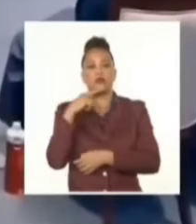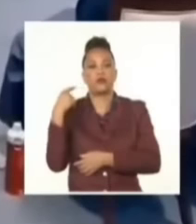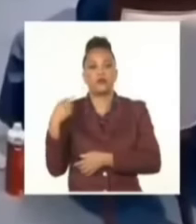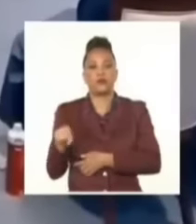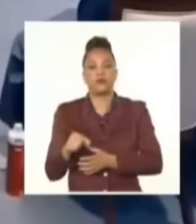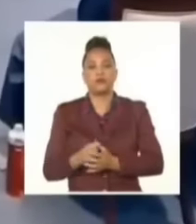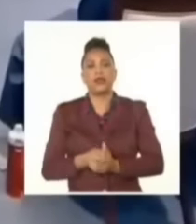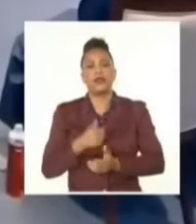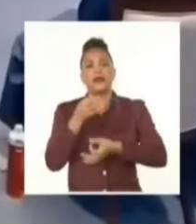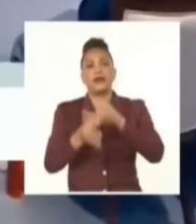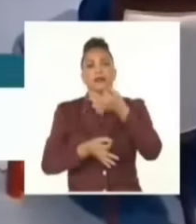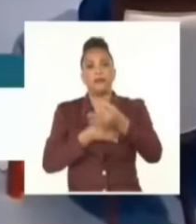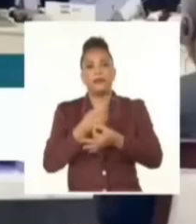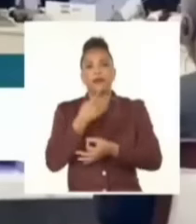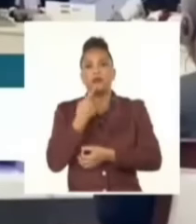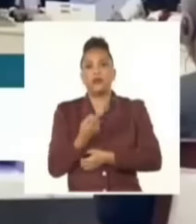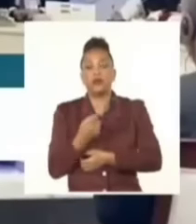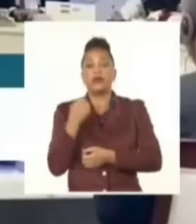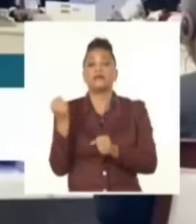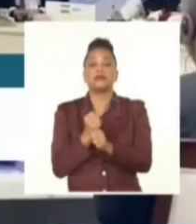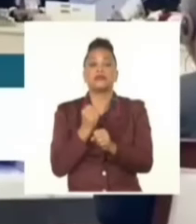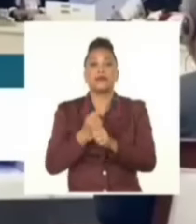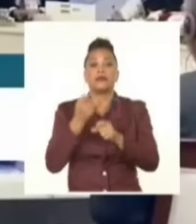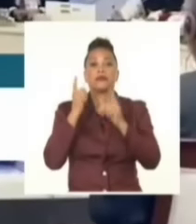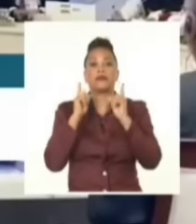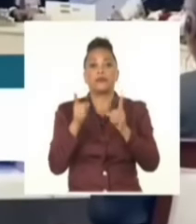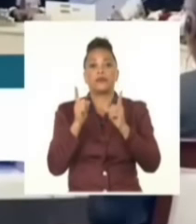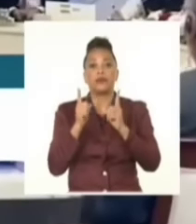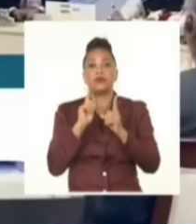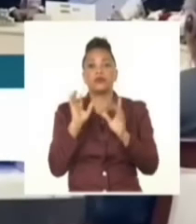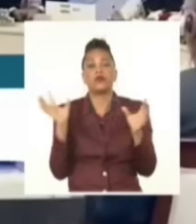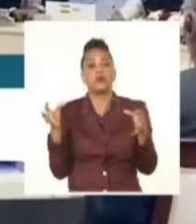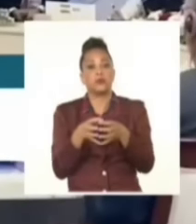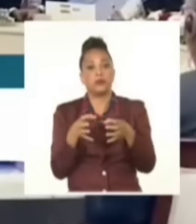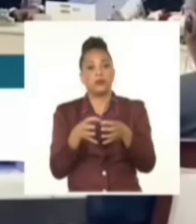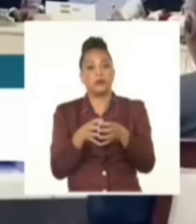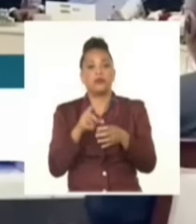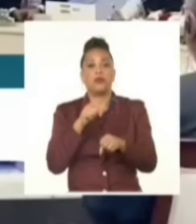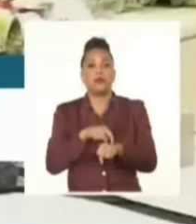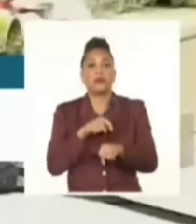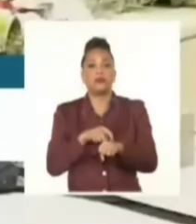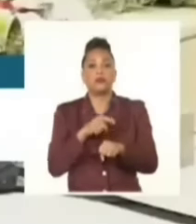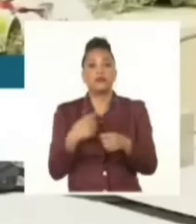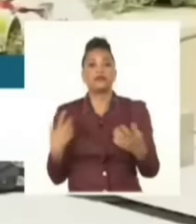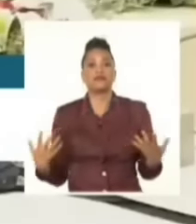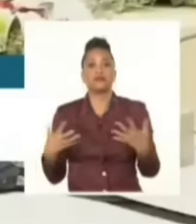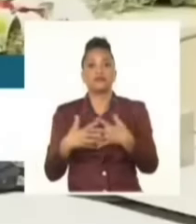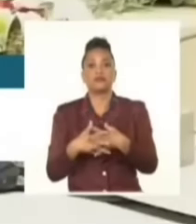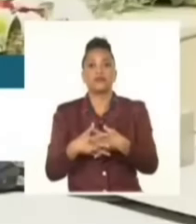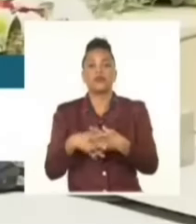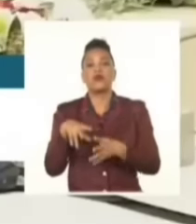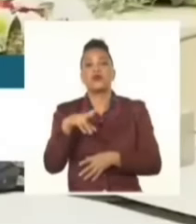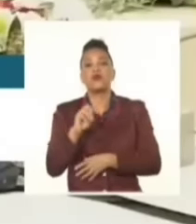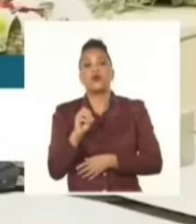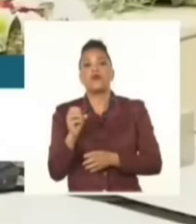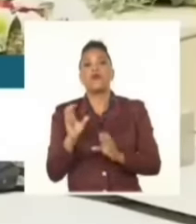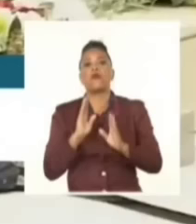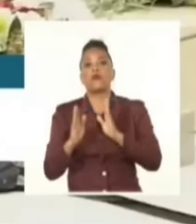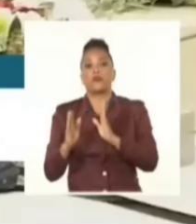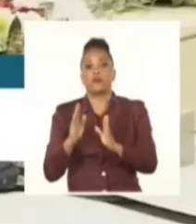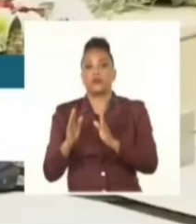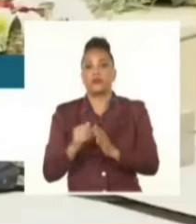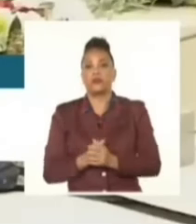parrilla reconoció el peso político económico y demográfico del bloque en la actual era de consolidación del nuevo orden multipolar el jefe de la